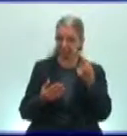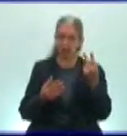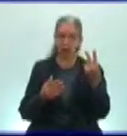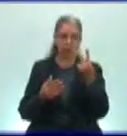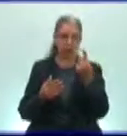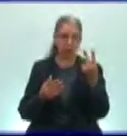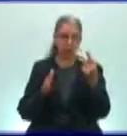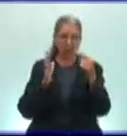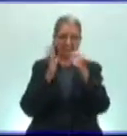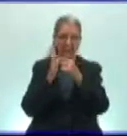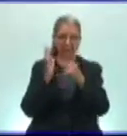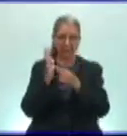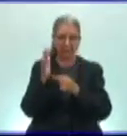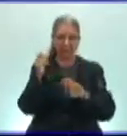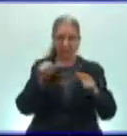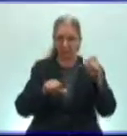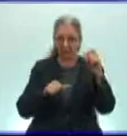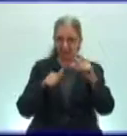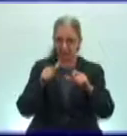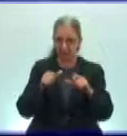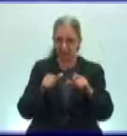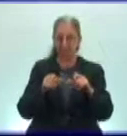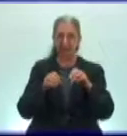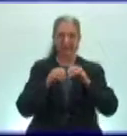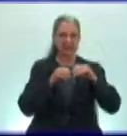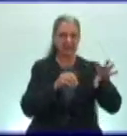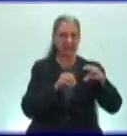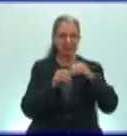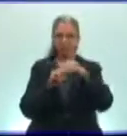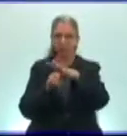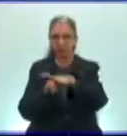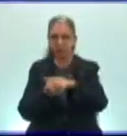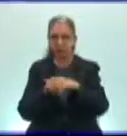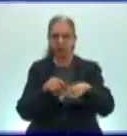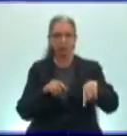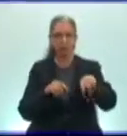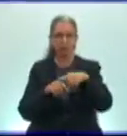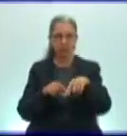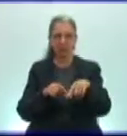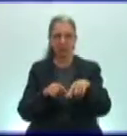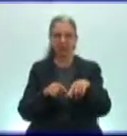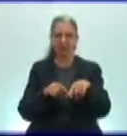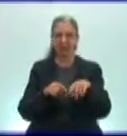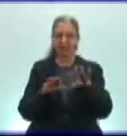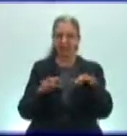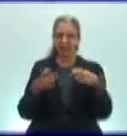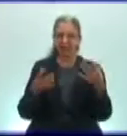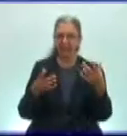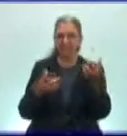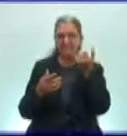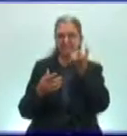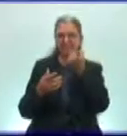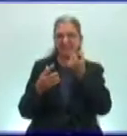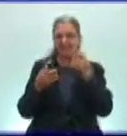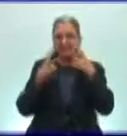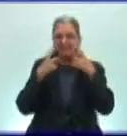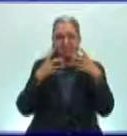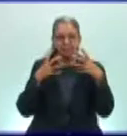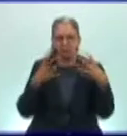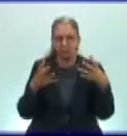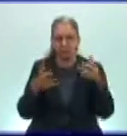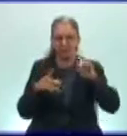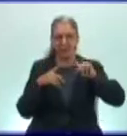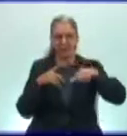distribuciones electrónicas y ustedes van a anotar lo más significativo para que después con calma